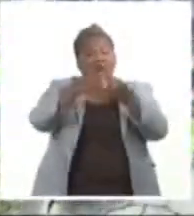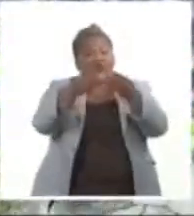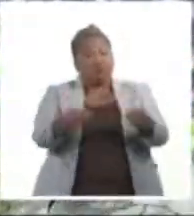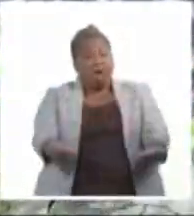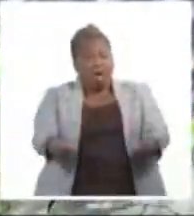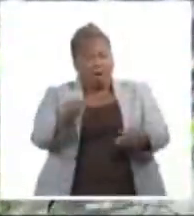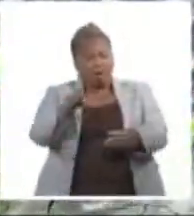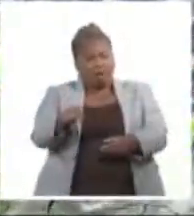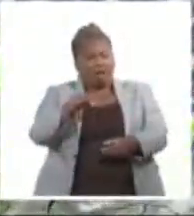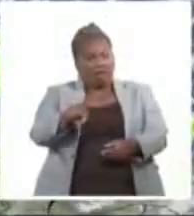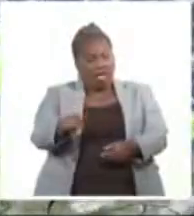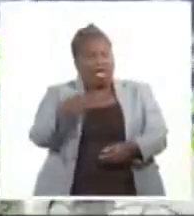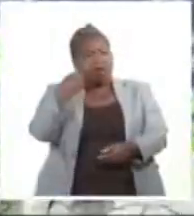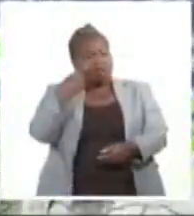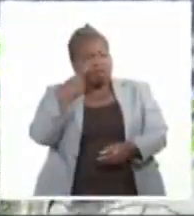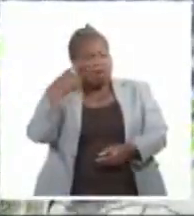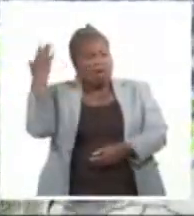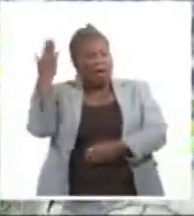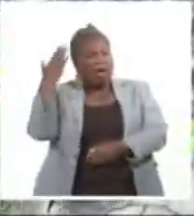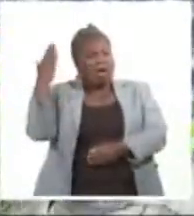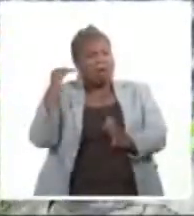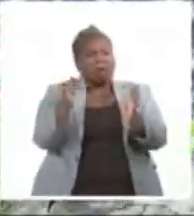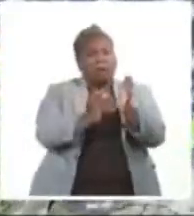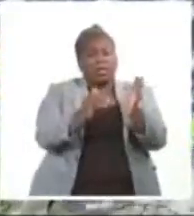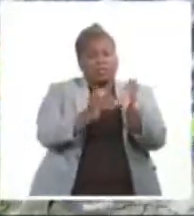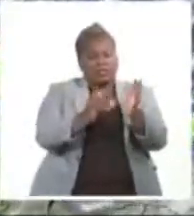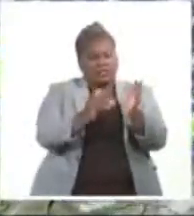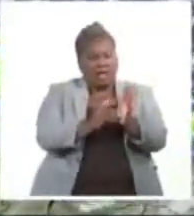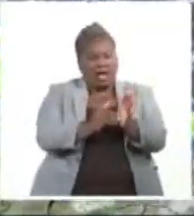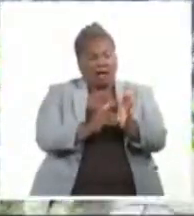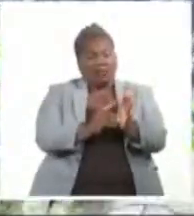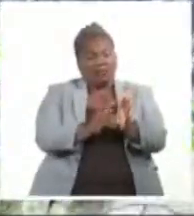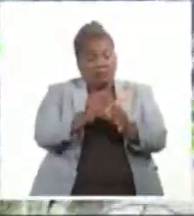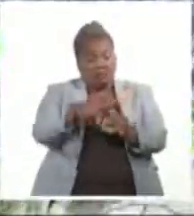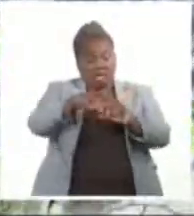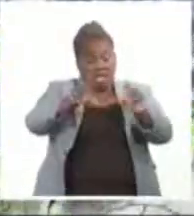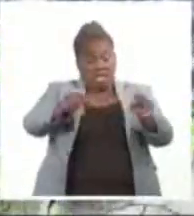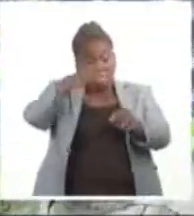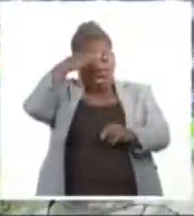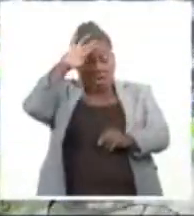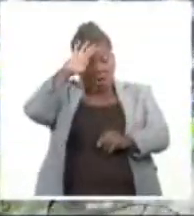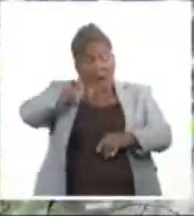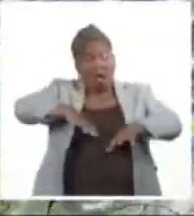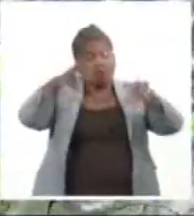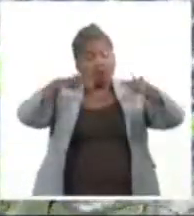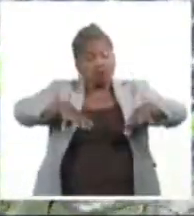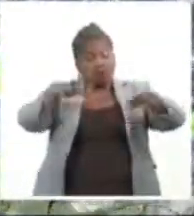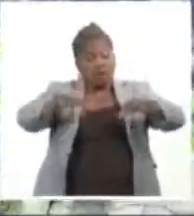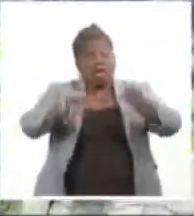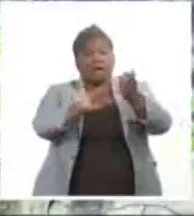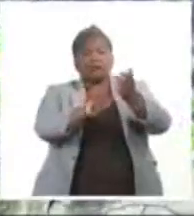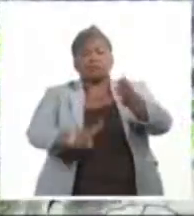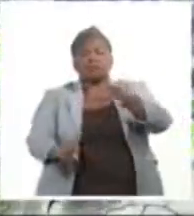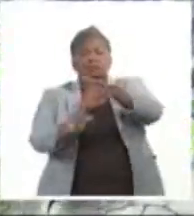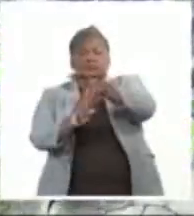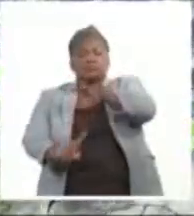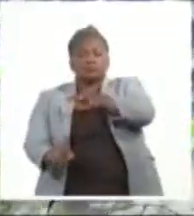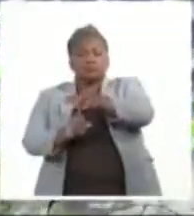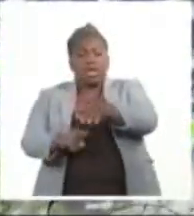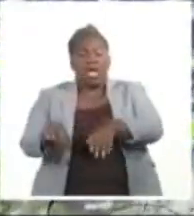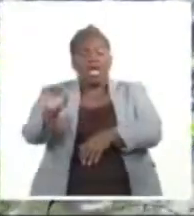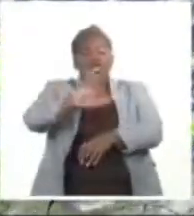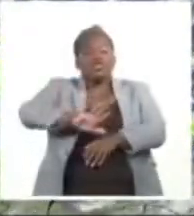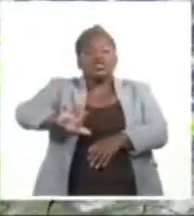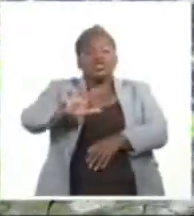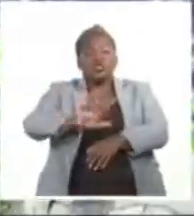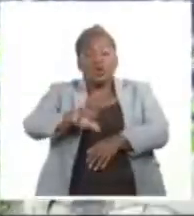inestabilizando las condiciones del tiempo durante la tarde sobre Cuba y sus mares adyacentes, ocurriendo actividades chubascos y tormentas eléctricas, sobre todo en zonas del